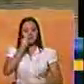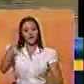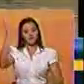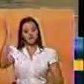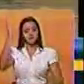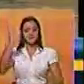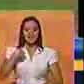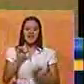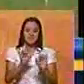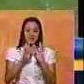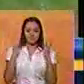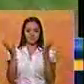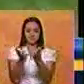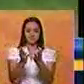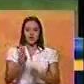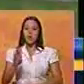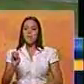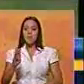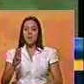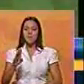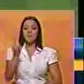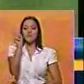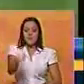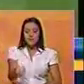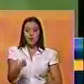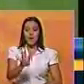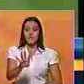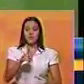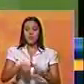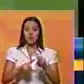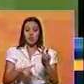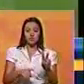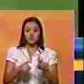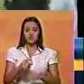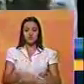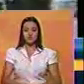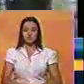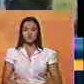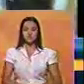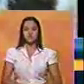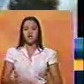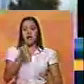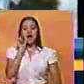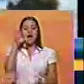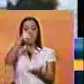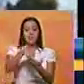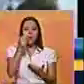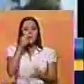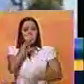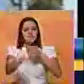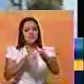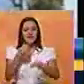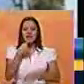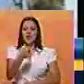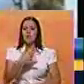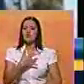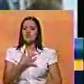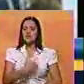presentes en Yankee Stadium. Bob Abreu también figuró en este juego, se fue de 4-2 con una anotada. El aragüeño habló de lo que fueron sus vivencias. Pasé